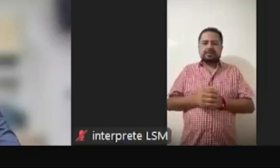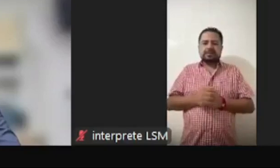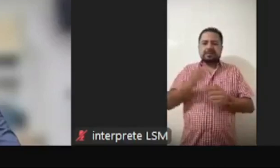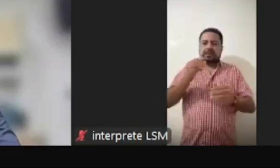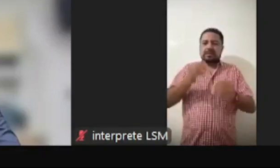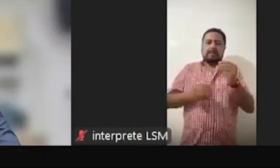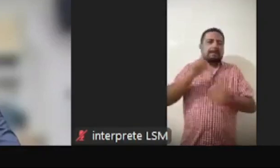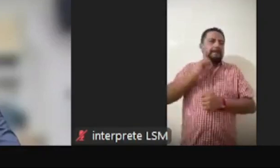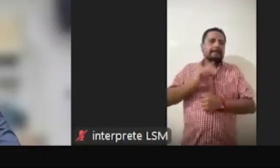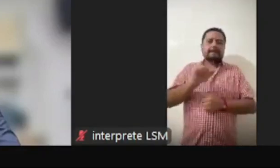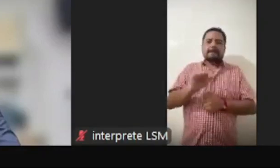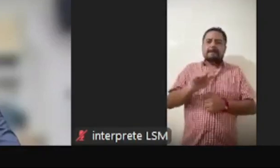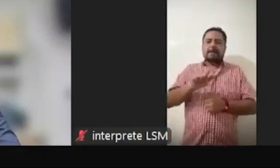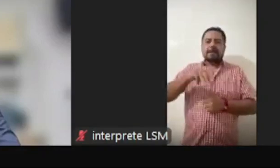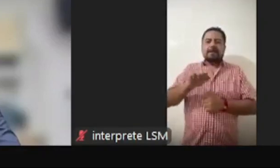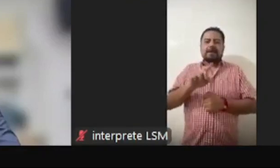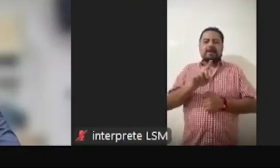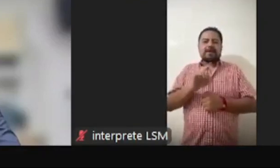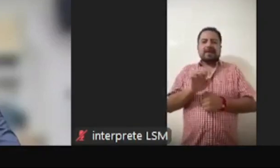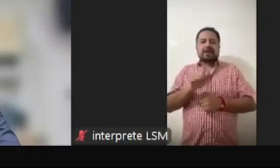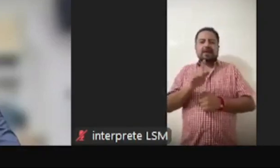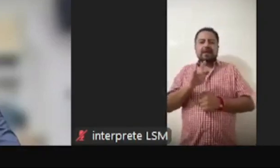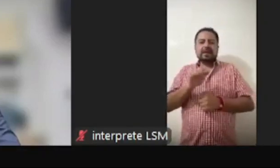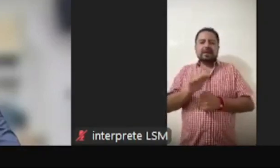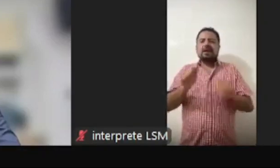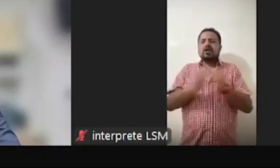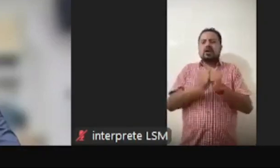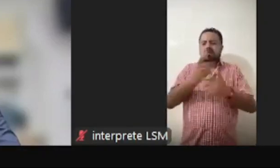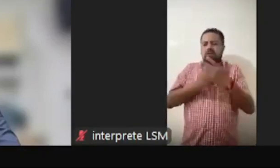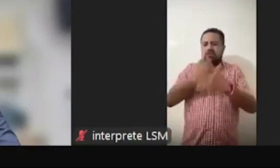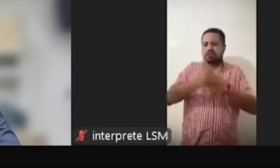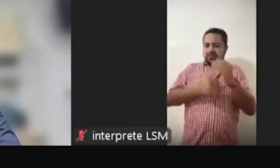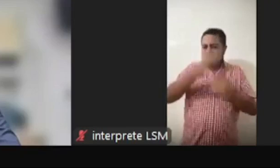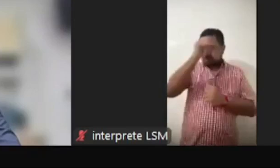Magistrada Almadeño Alcaraz. Con los proyectos.